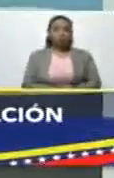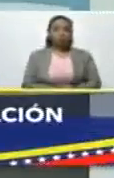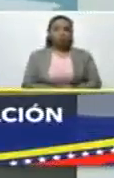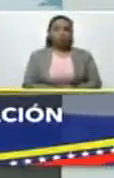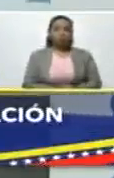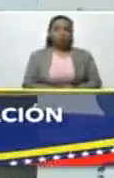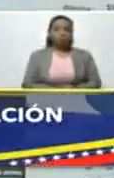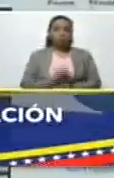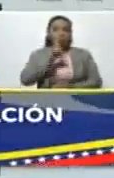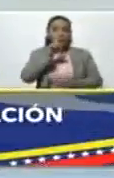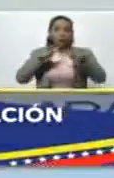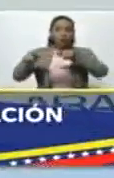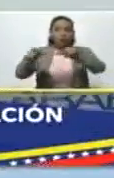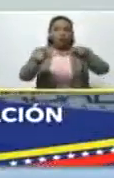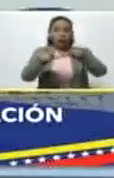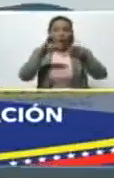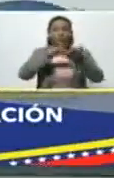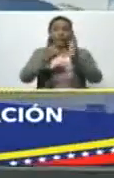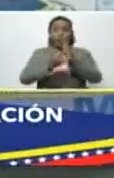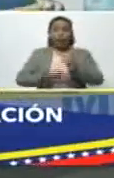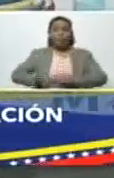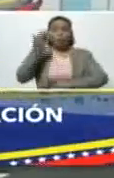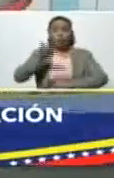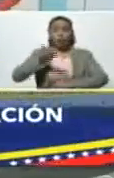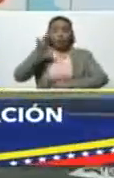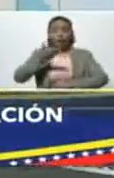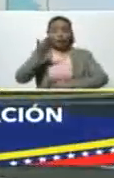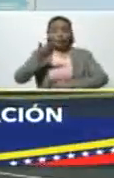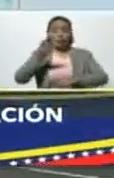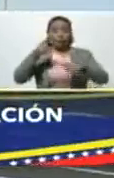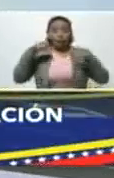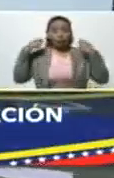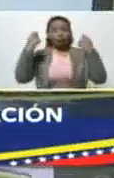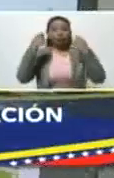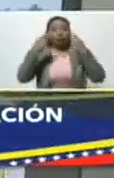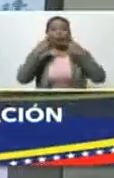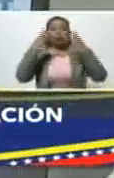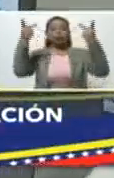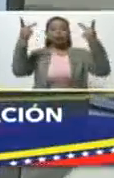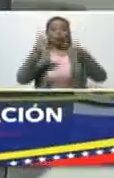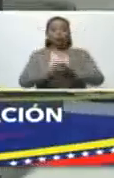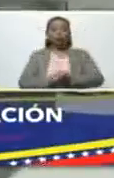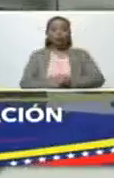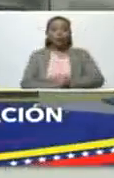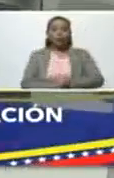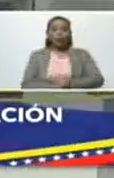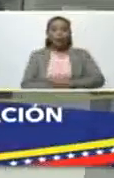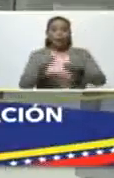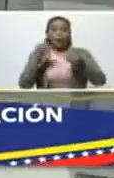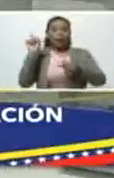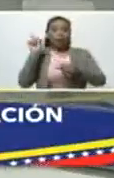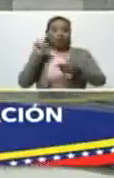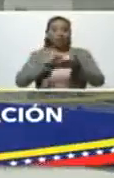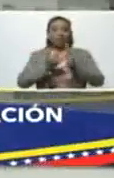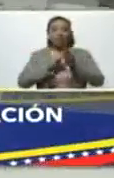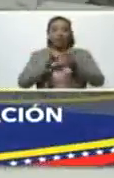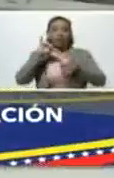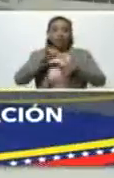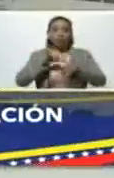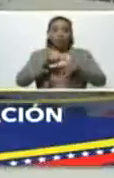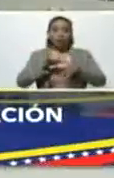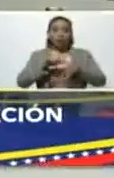un área significativa para la investigación e innovación, para la que significa la ingeniería en